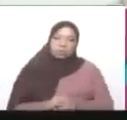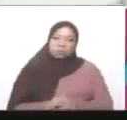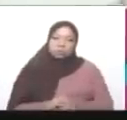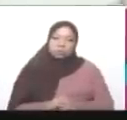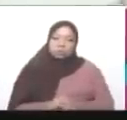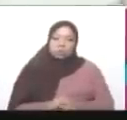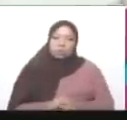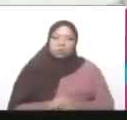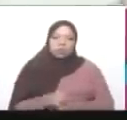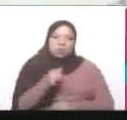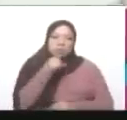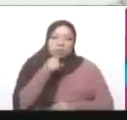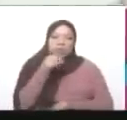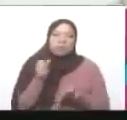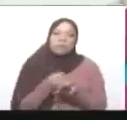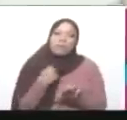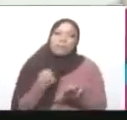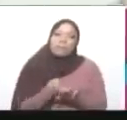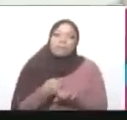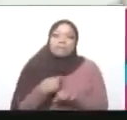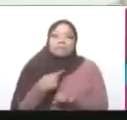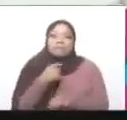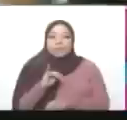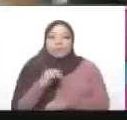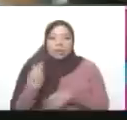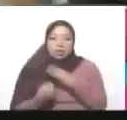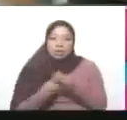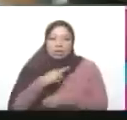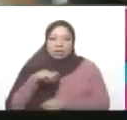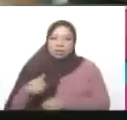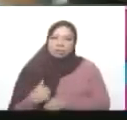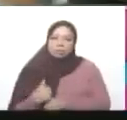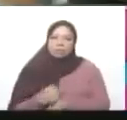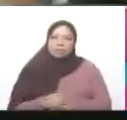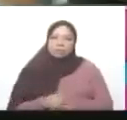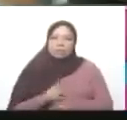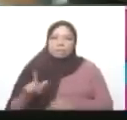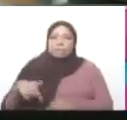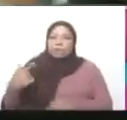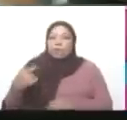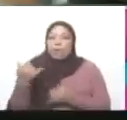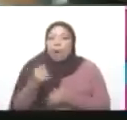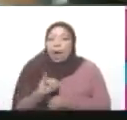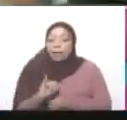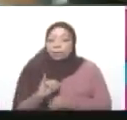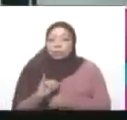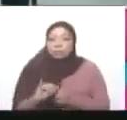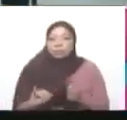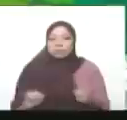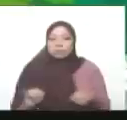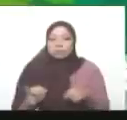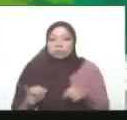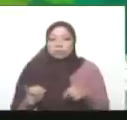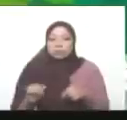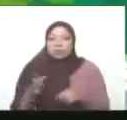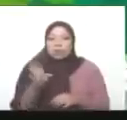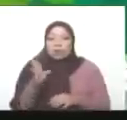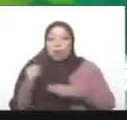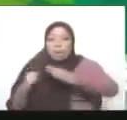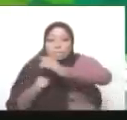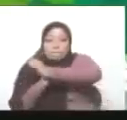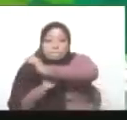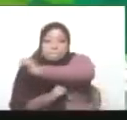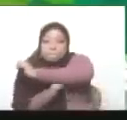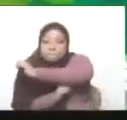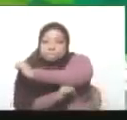el jefe del Comando sur del pentágono luego de estar en las bases de Guyana